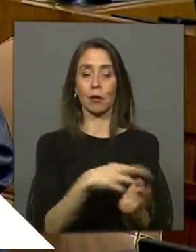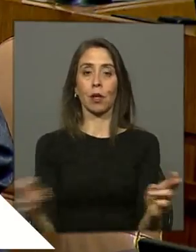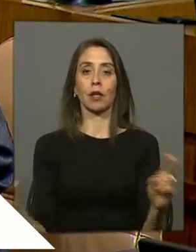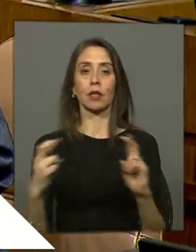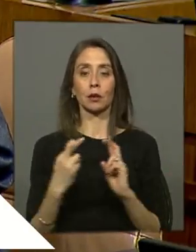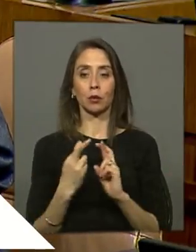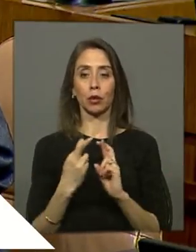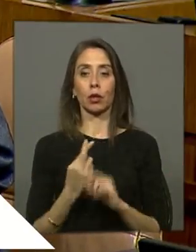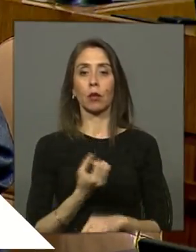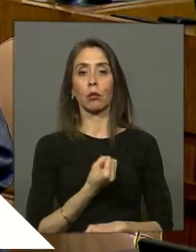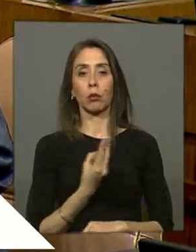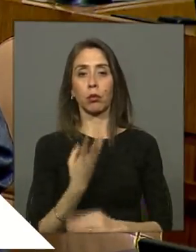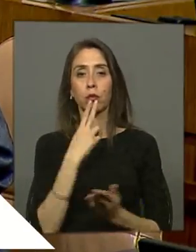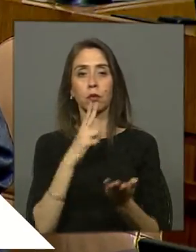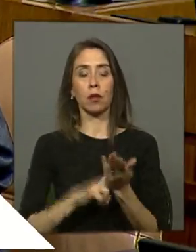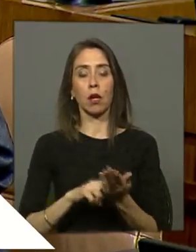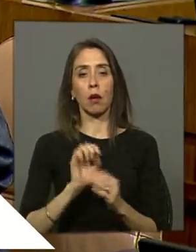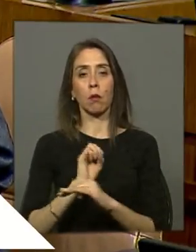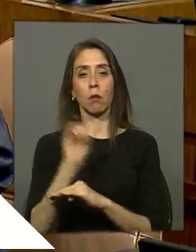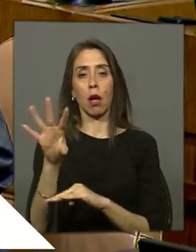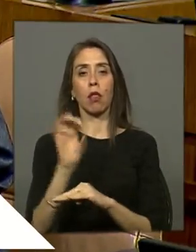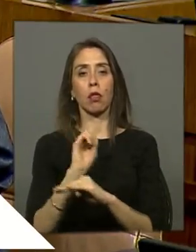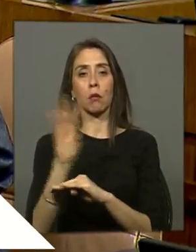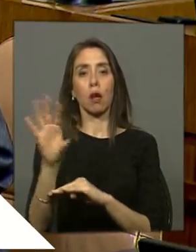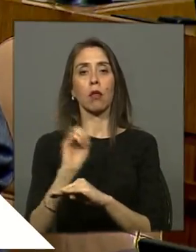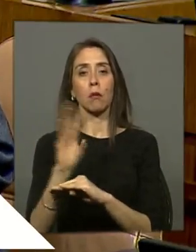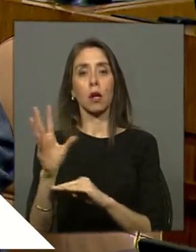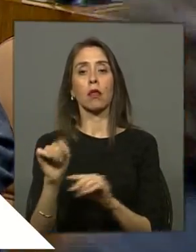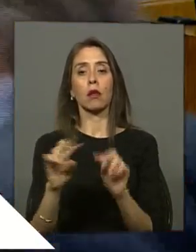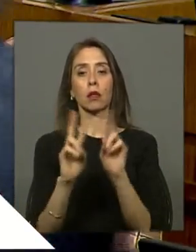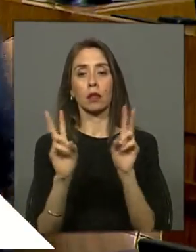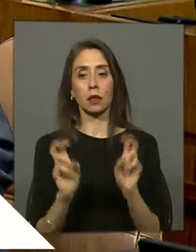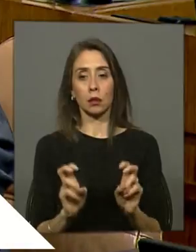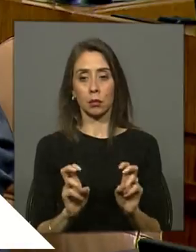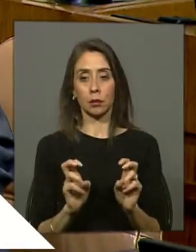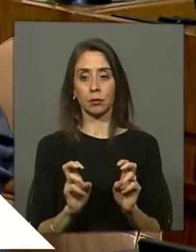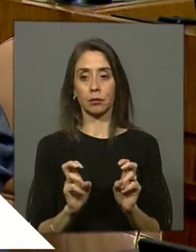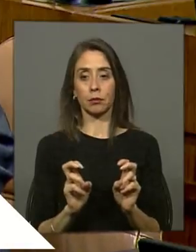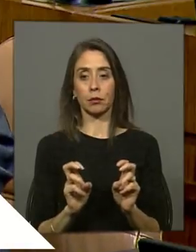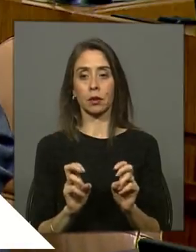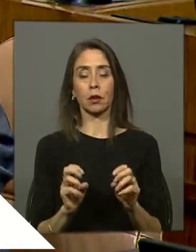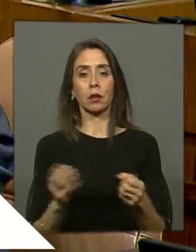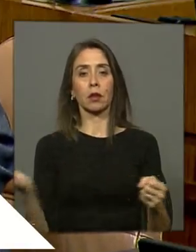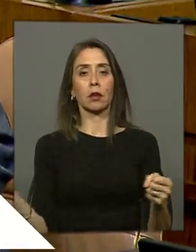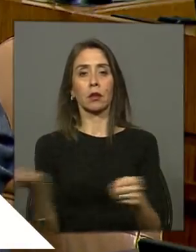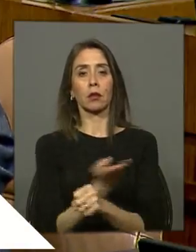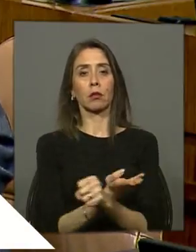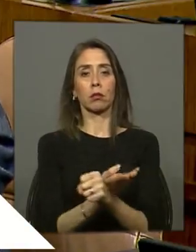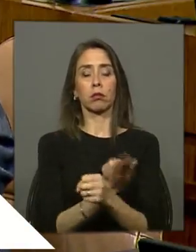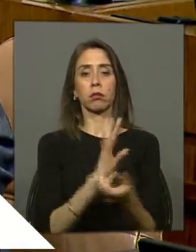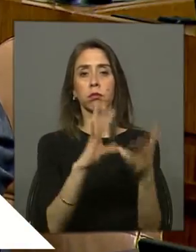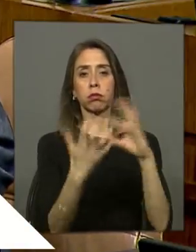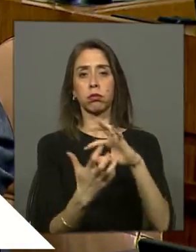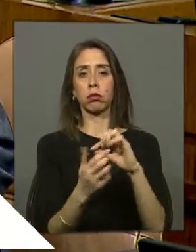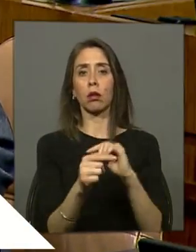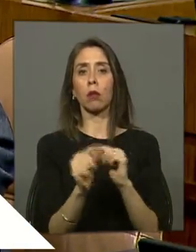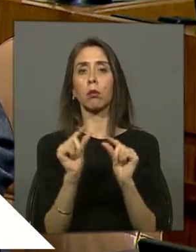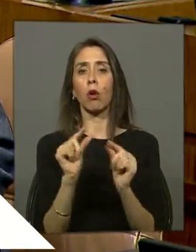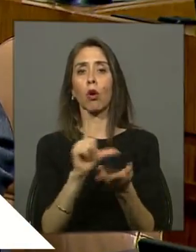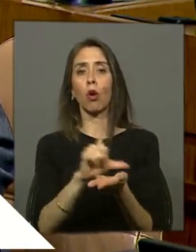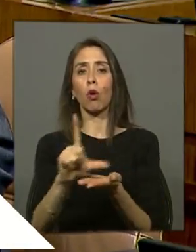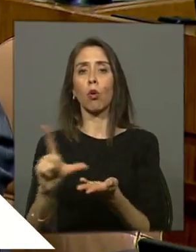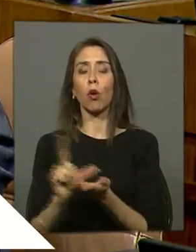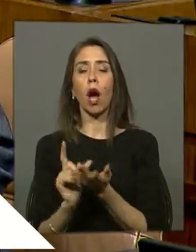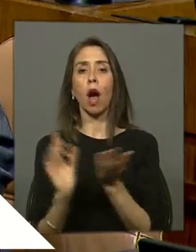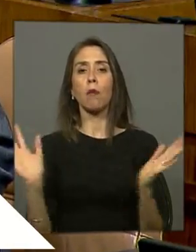los innumerables oficios que hemos enviado con respecto a este tema ya que destruir la poca capacidad que tenemos para